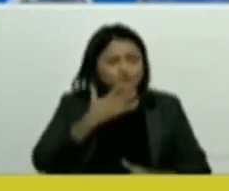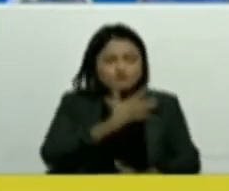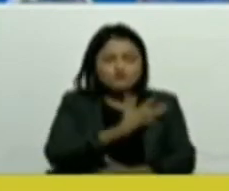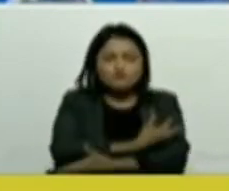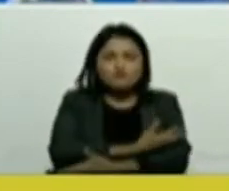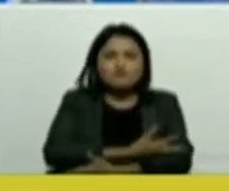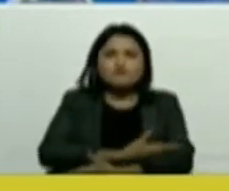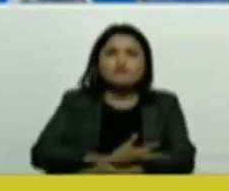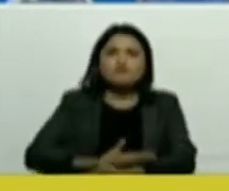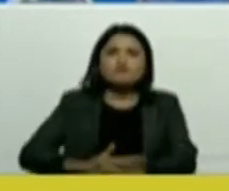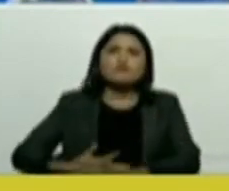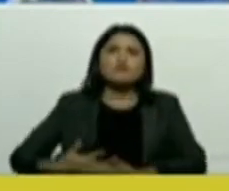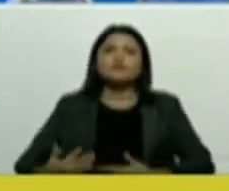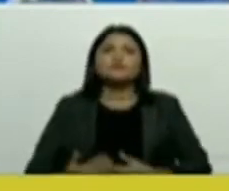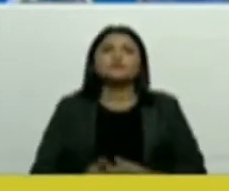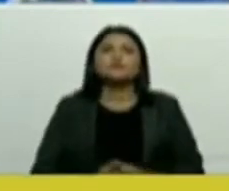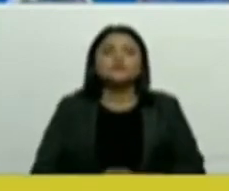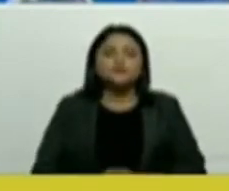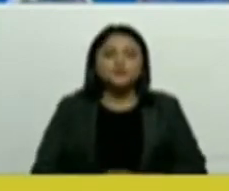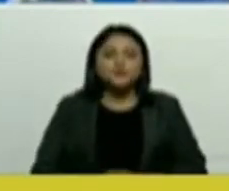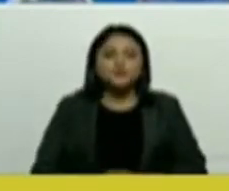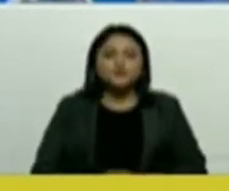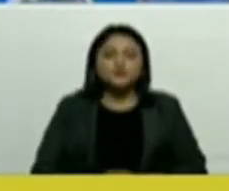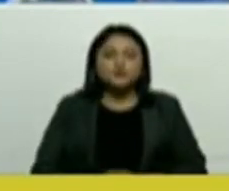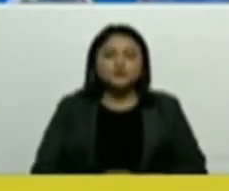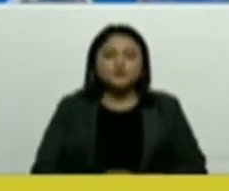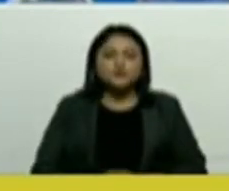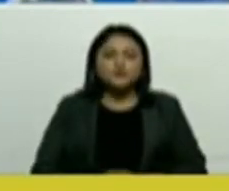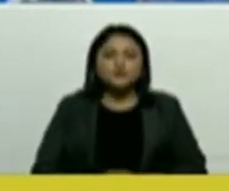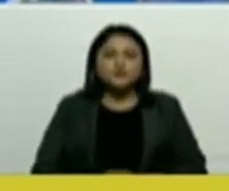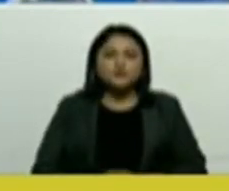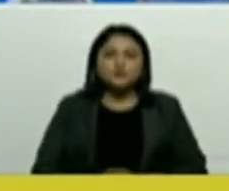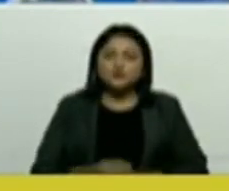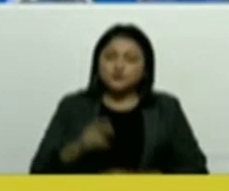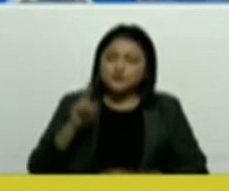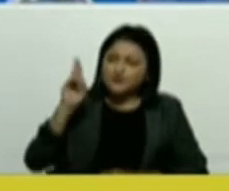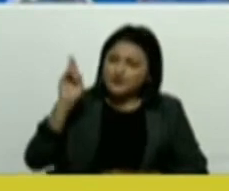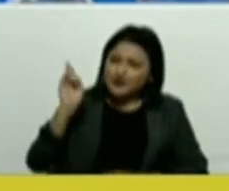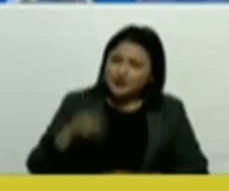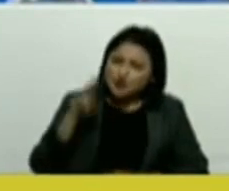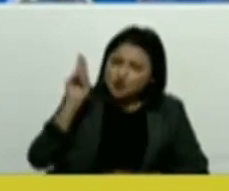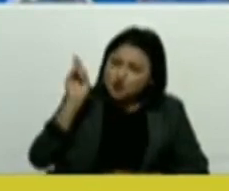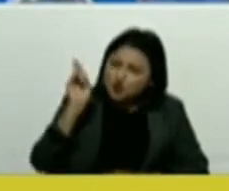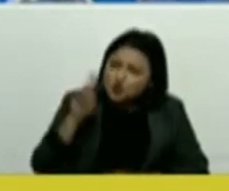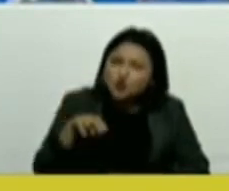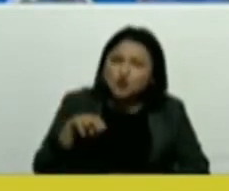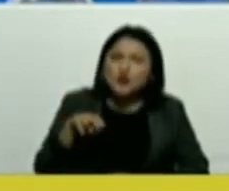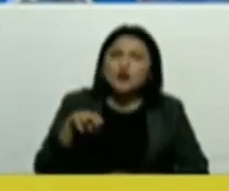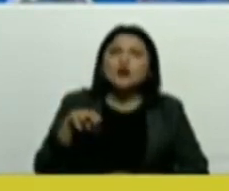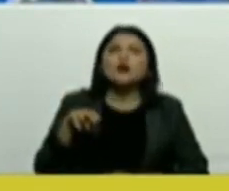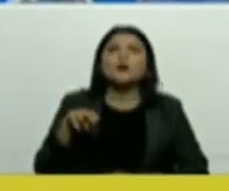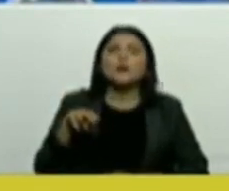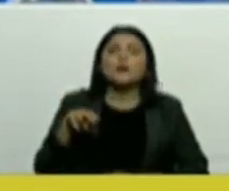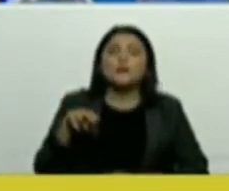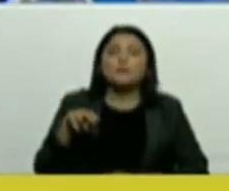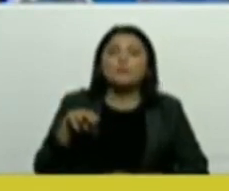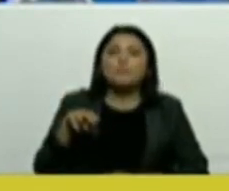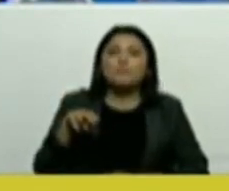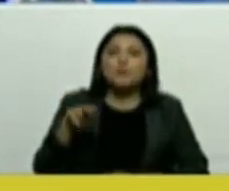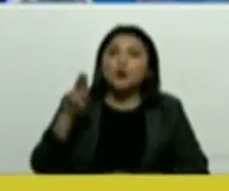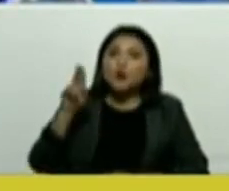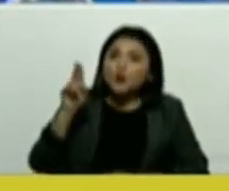He never, on any occasion, nunca, en ninguna oportunidad,